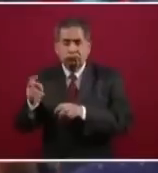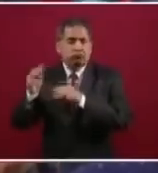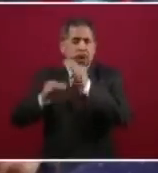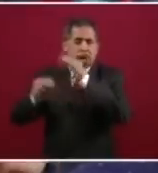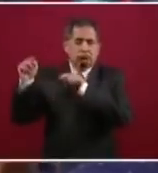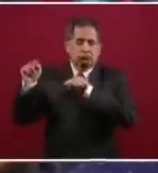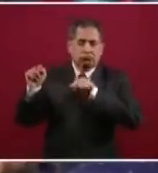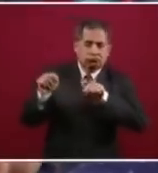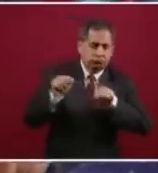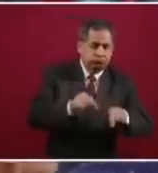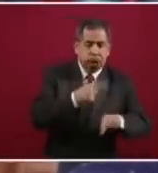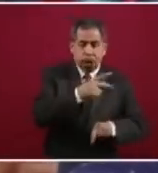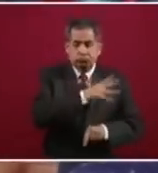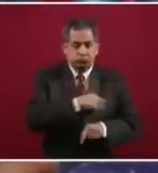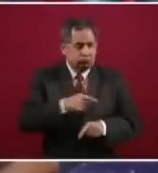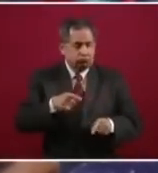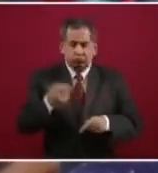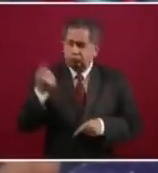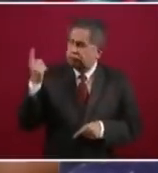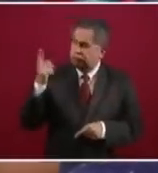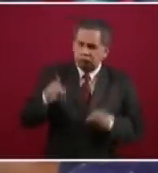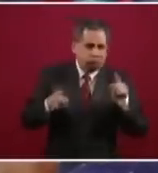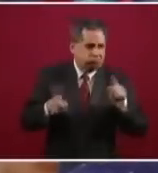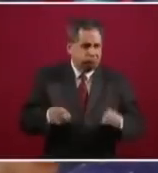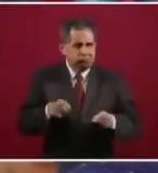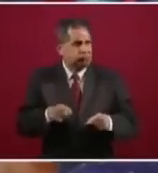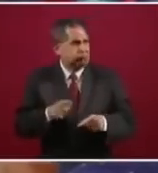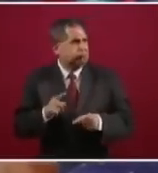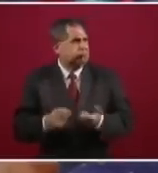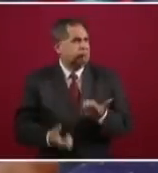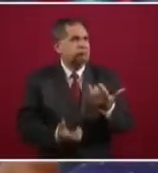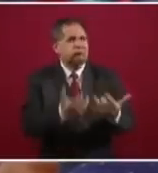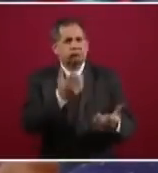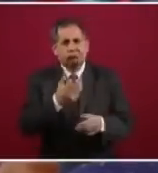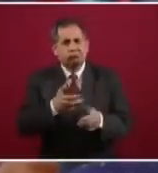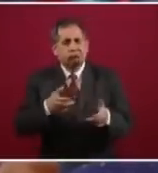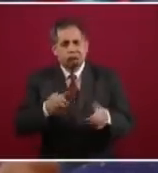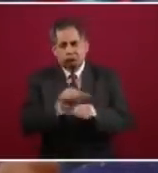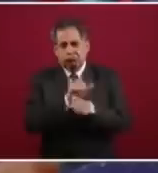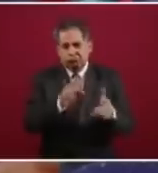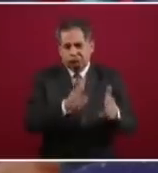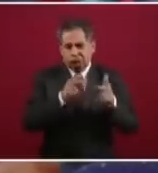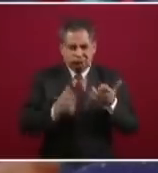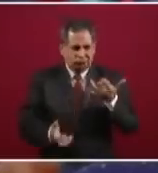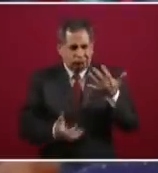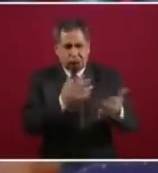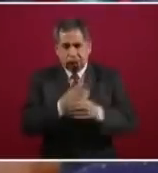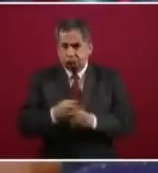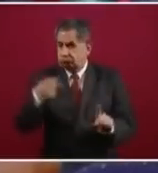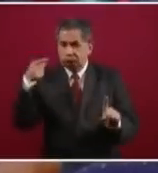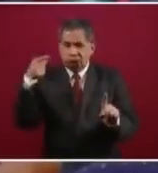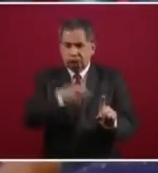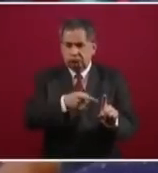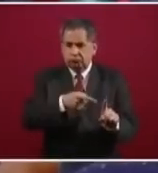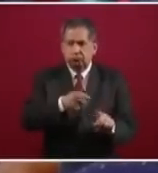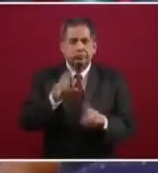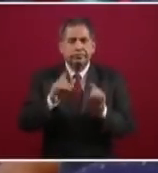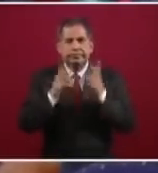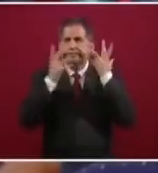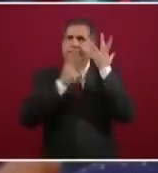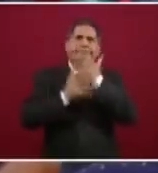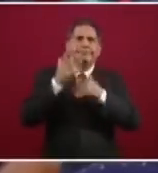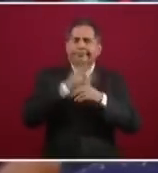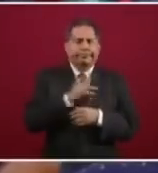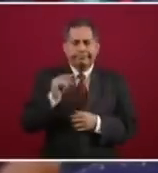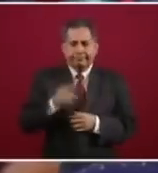hija y que ellos mismos ordenan que quemaran la camioneta, es decir, fue un ataque directo, no fue una confusión como